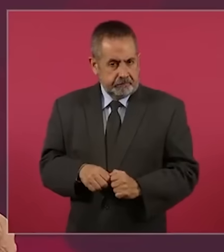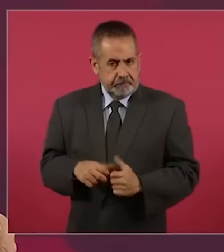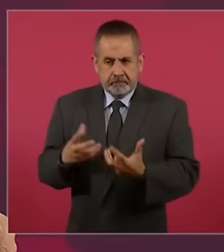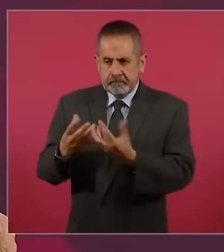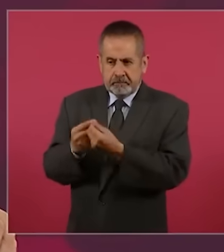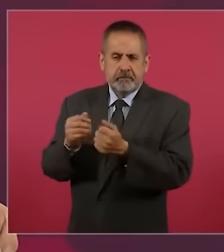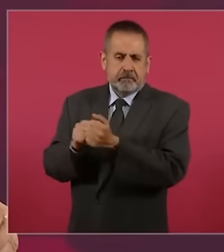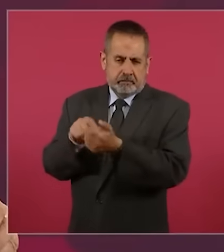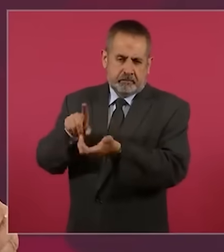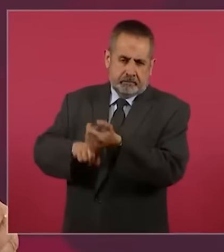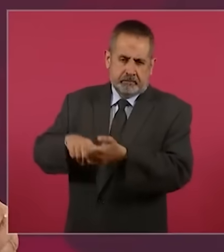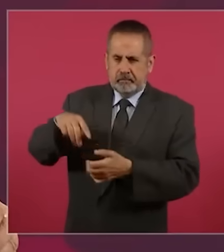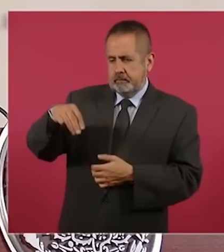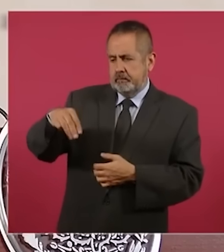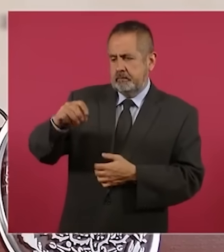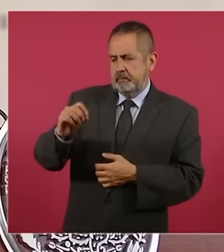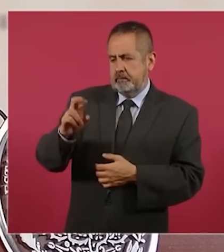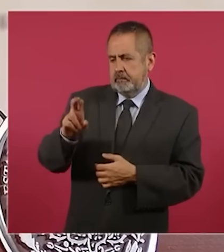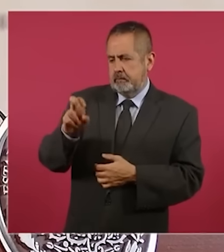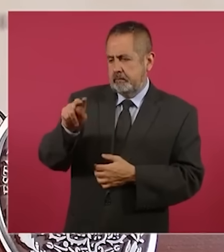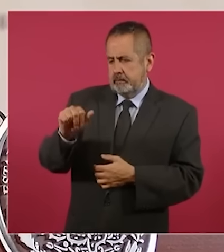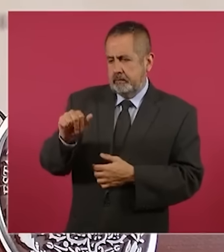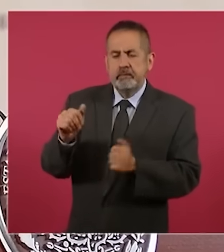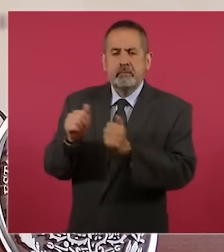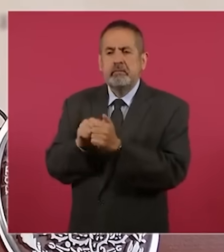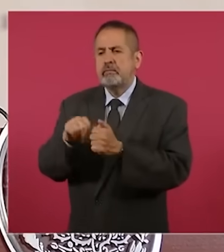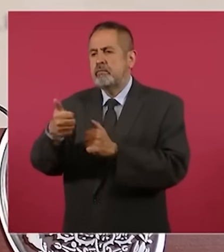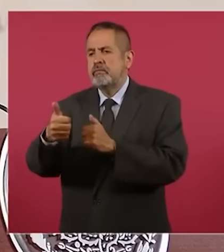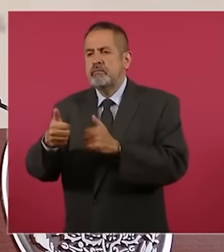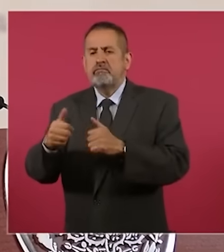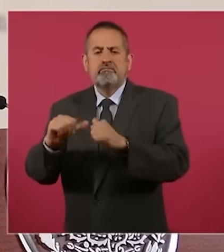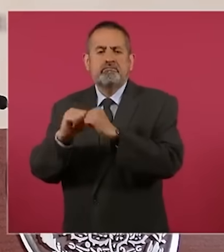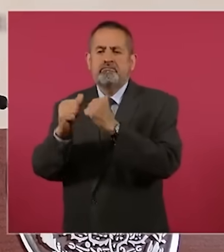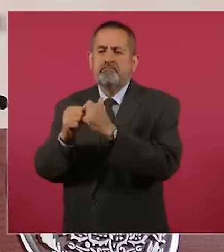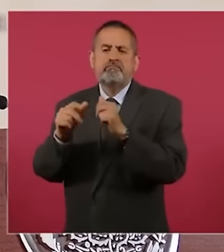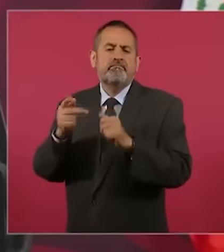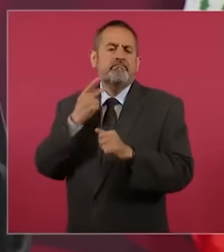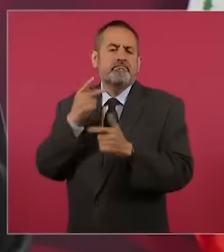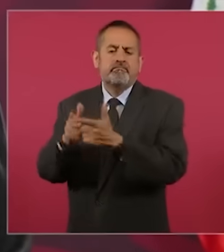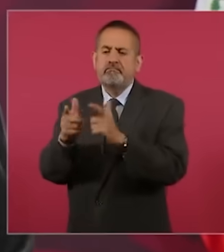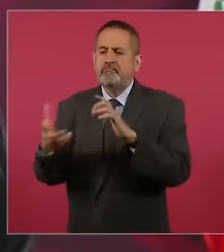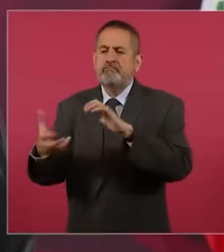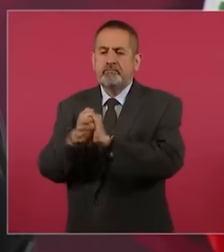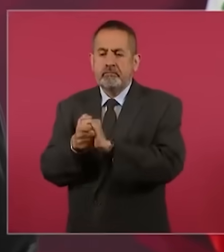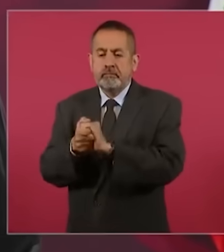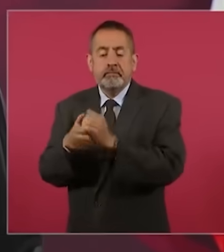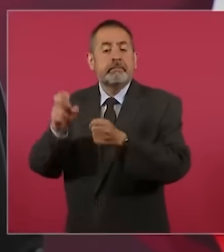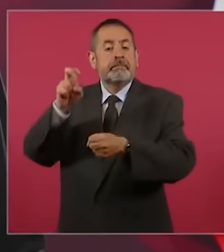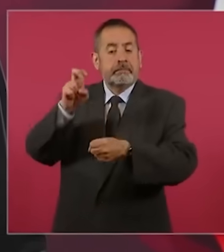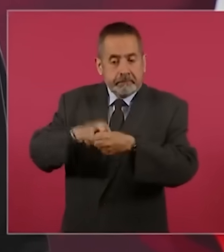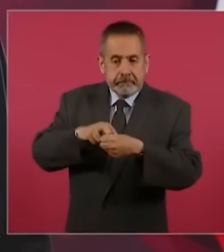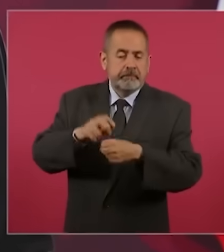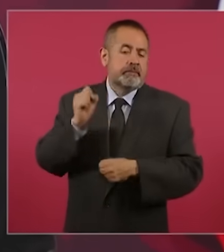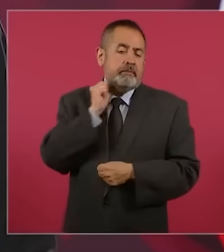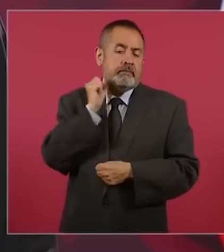Morena y los aliados, ser dirigente en el Senado de la